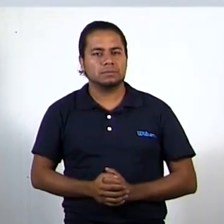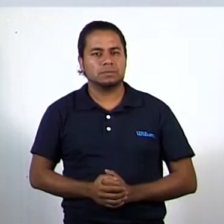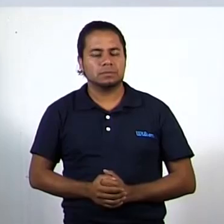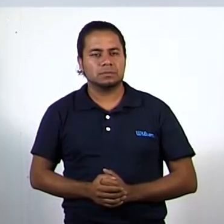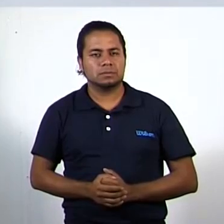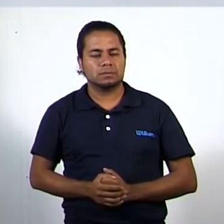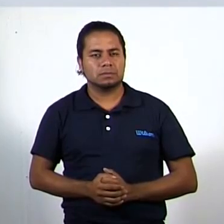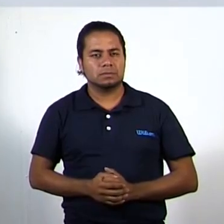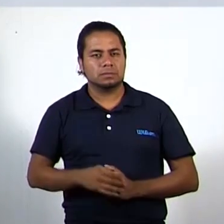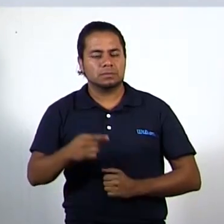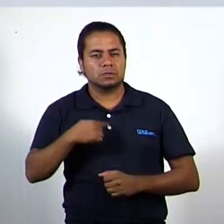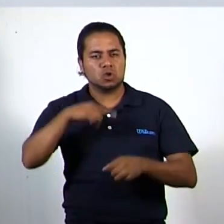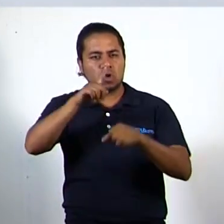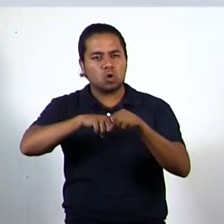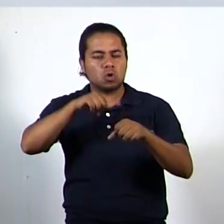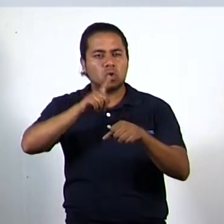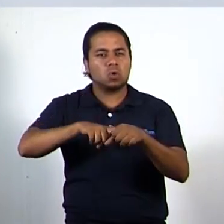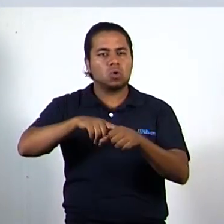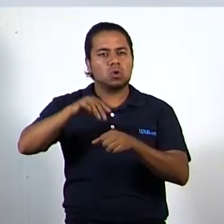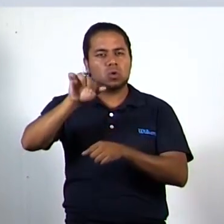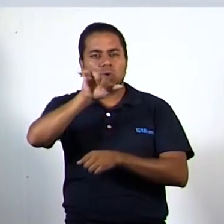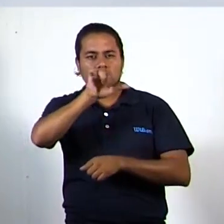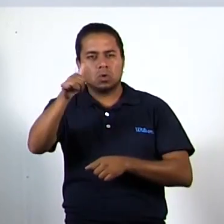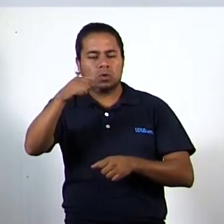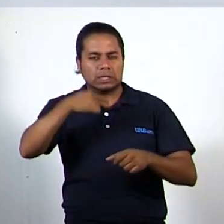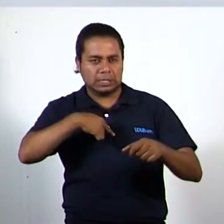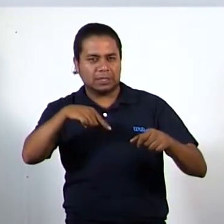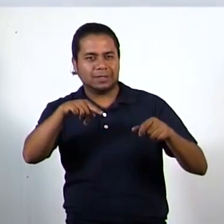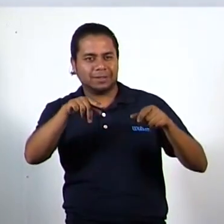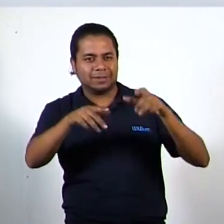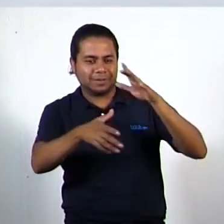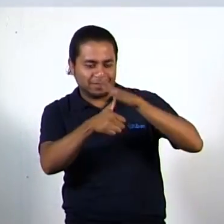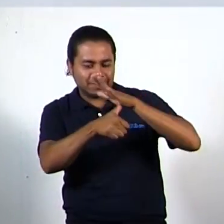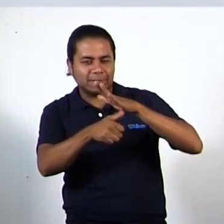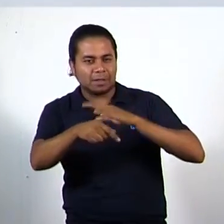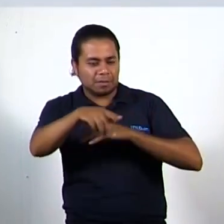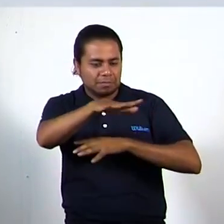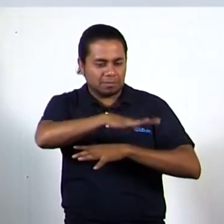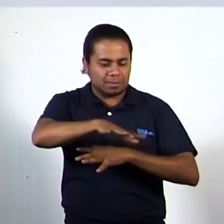Voy a utilizar otros colores que tenemos aquí en la mesa. Y